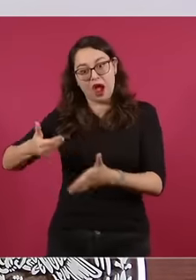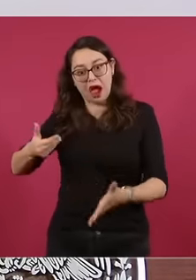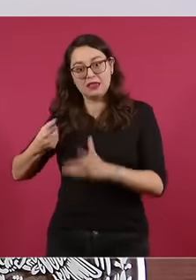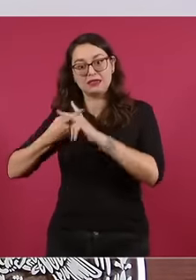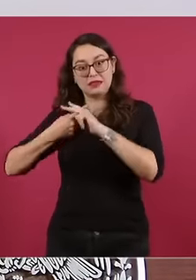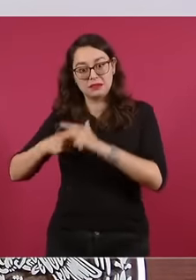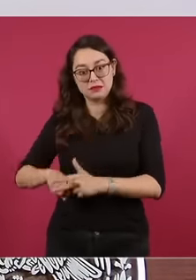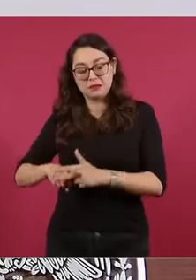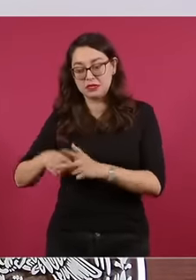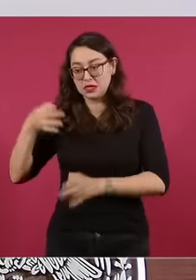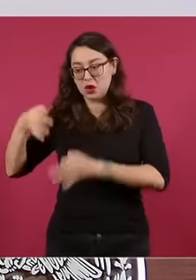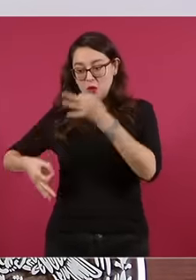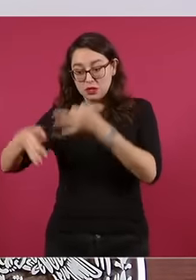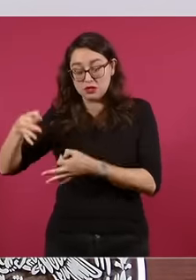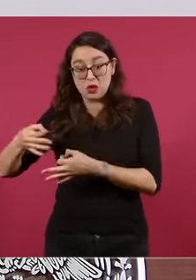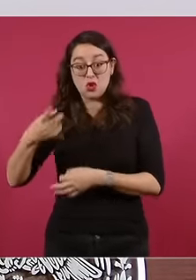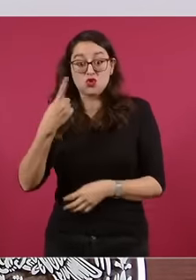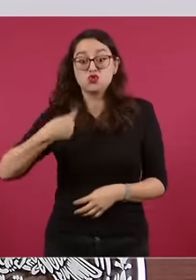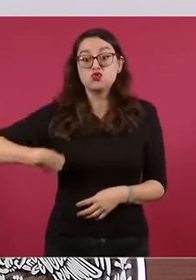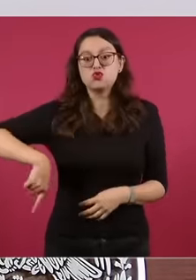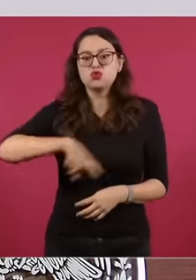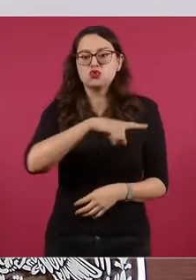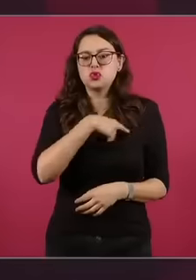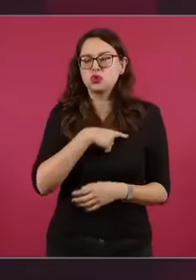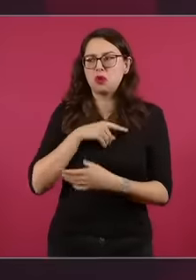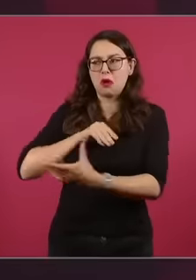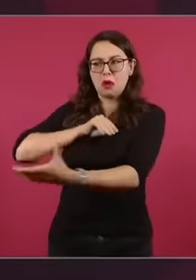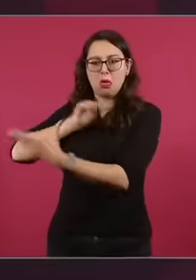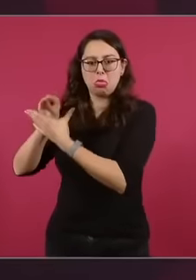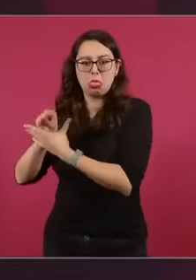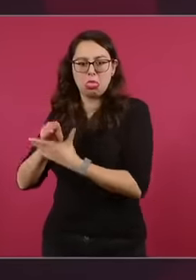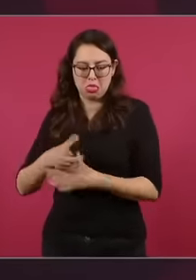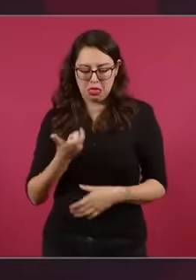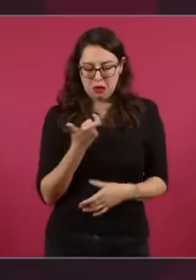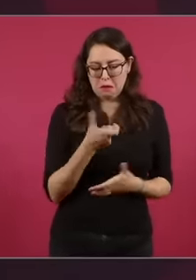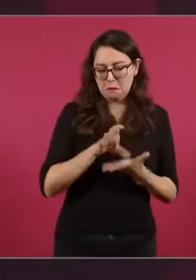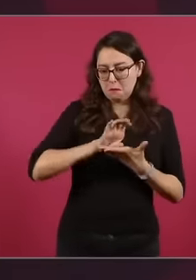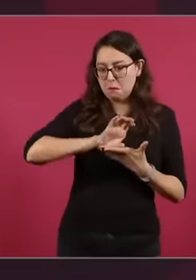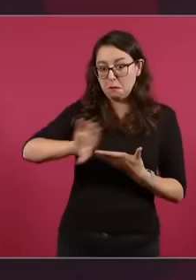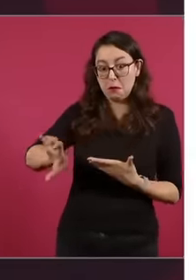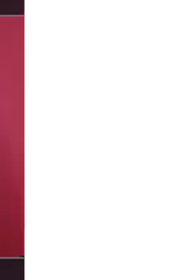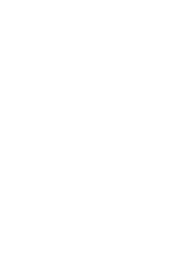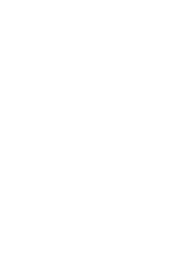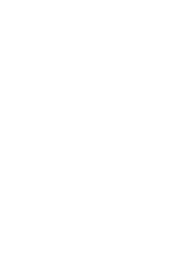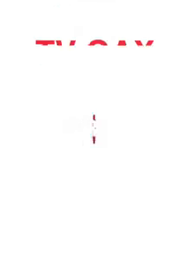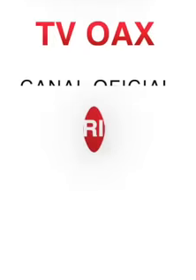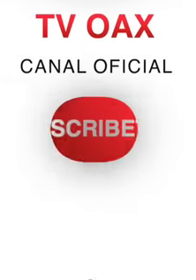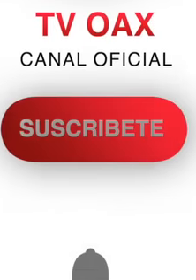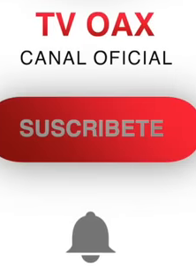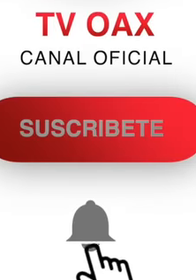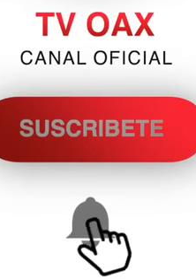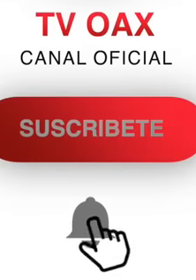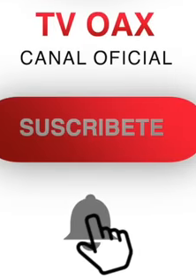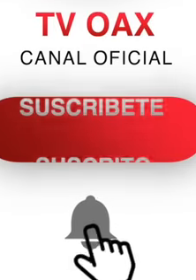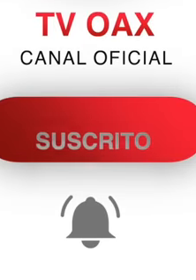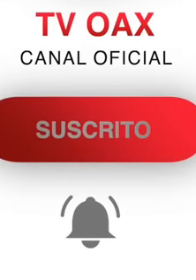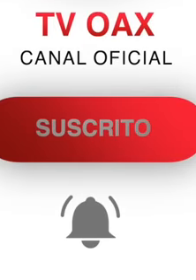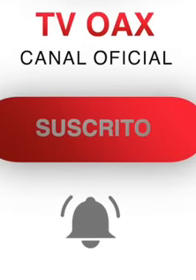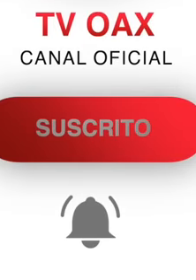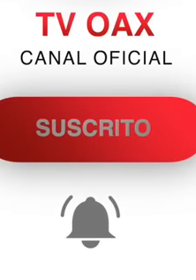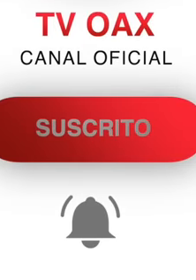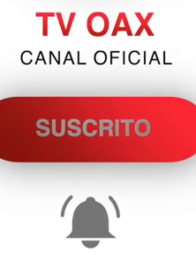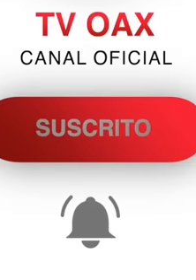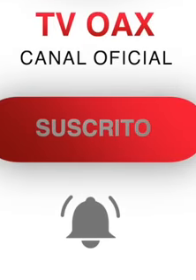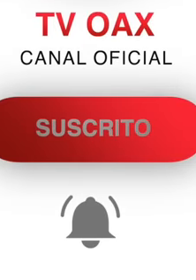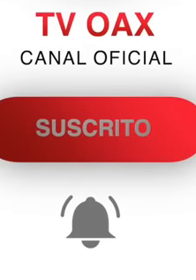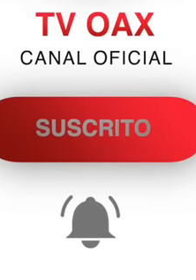liquidara, por ejemplo, de manera anticipada, porque ya hay una autoridad judicial que determinó que no había una relación laboral. Entonces,